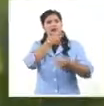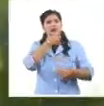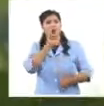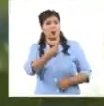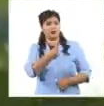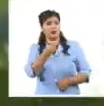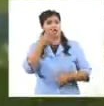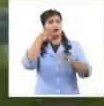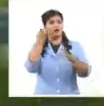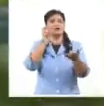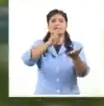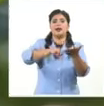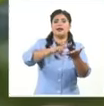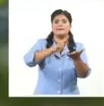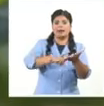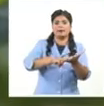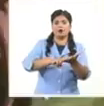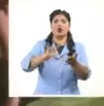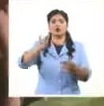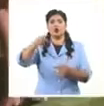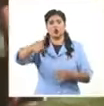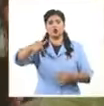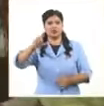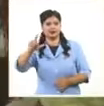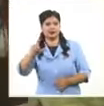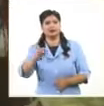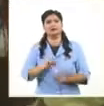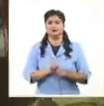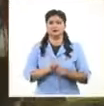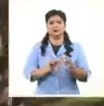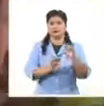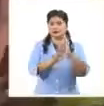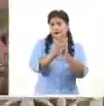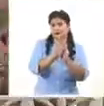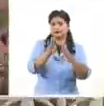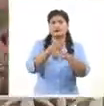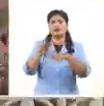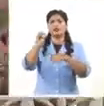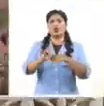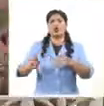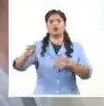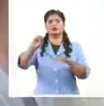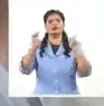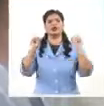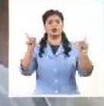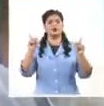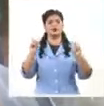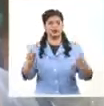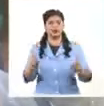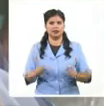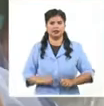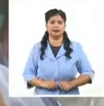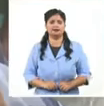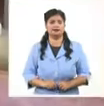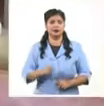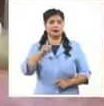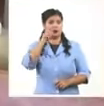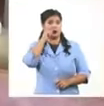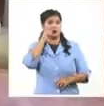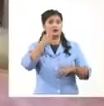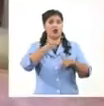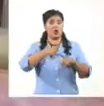de la innovación y los proyectos científicos que tributan al desarrollo del macizo montañoso Sagua de Tánamo. Por su parte, Edelso Ramos